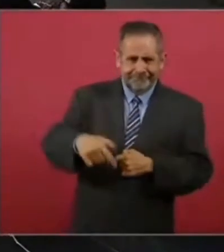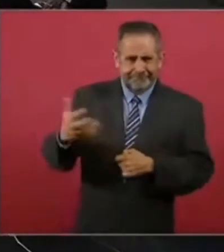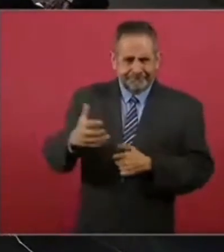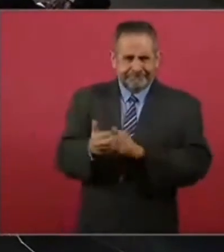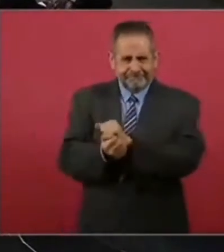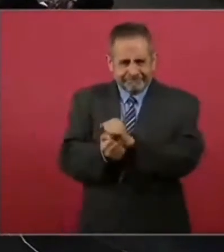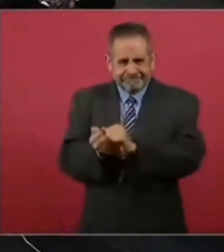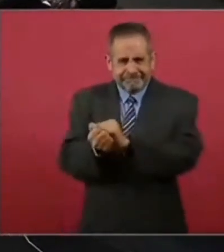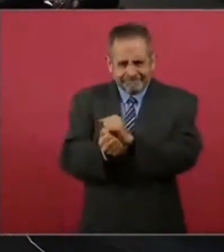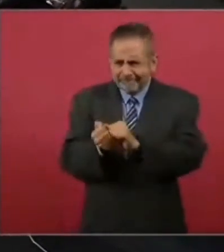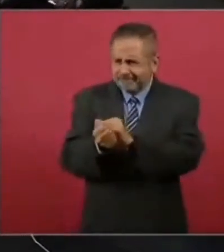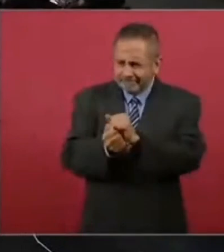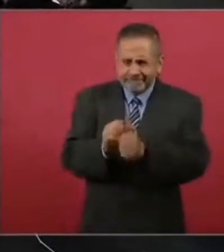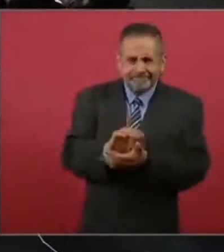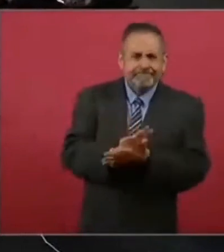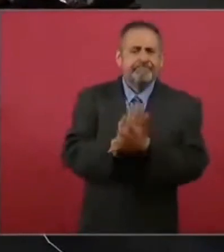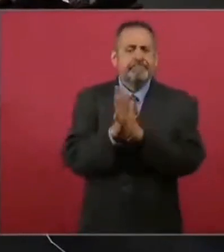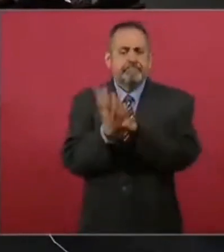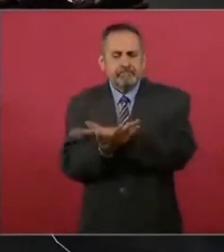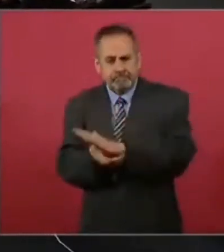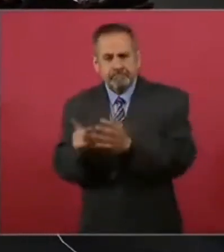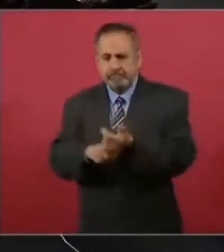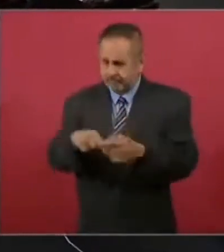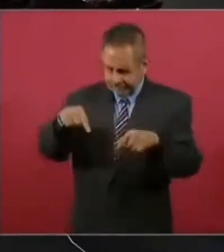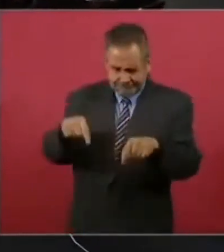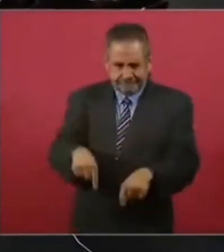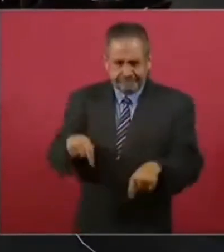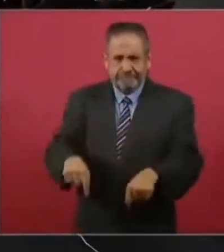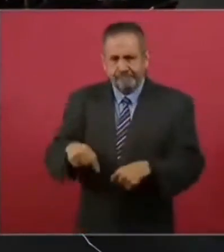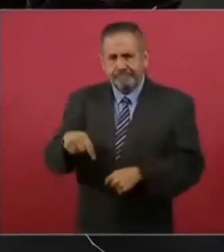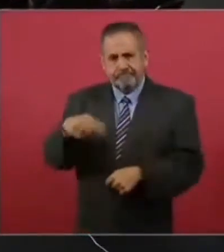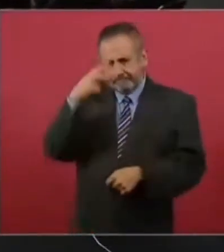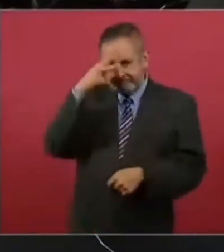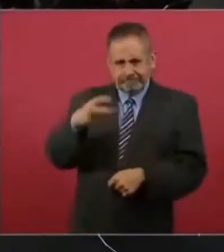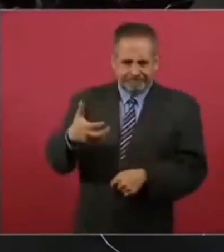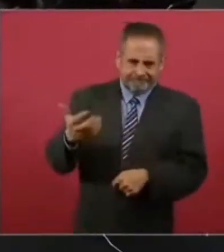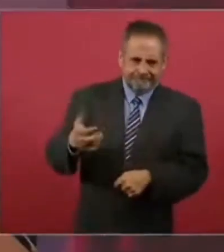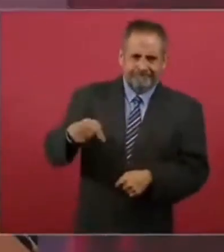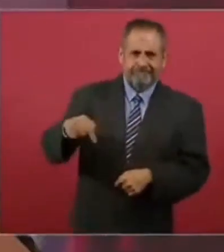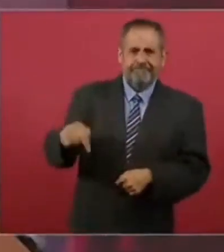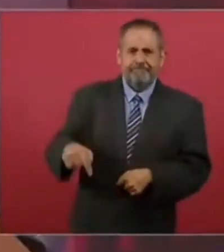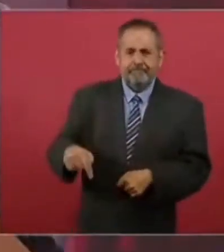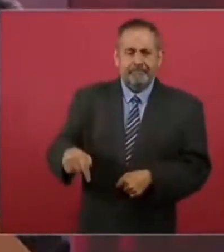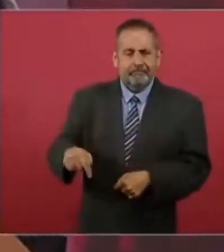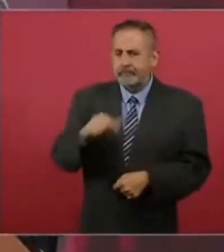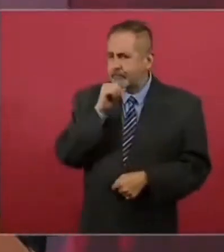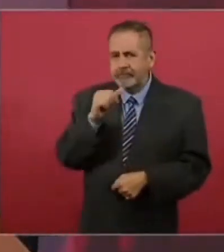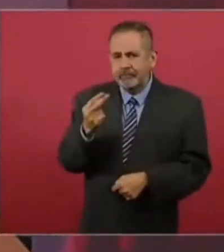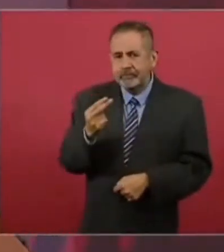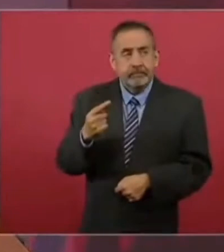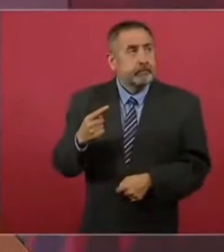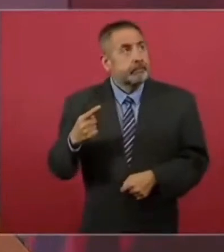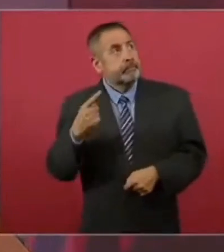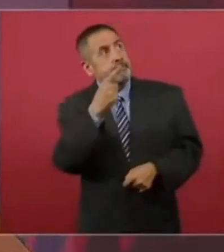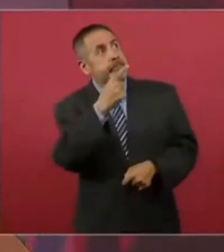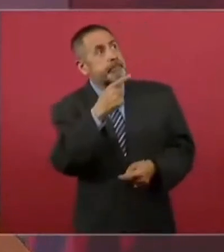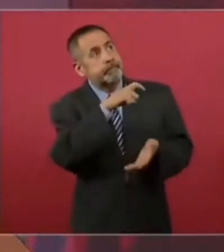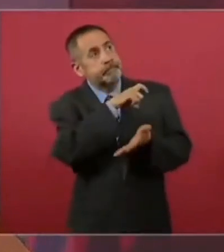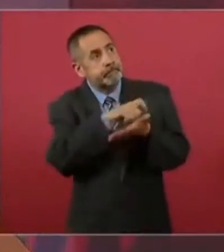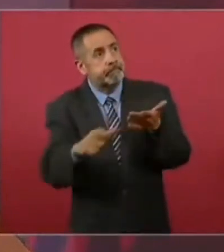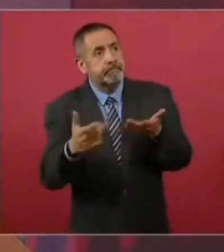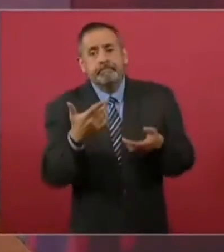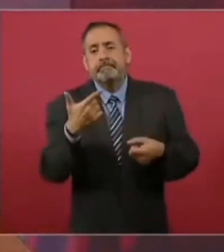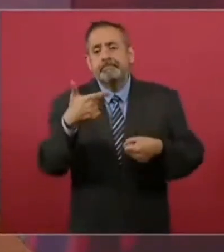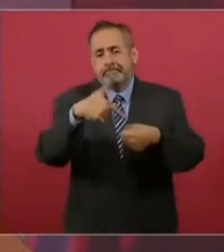nuestra materia prima para que no tengamos que comprar las gasolinas en el